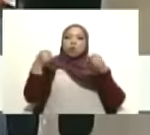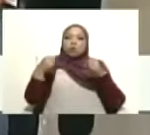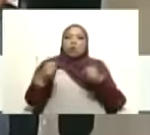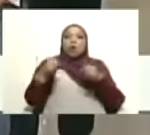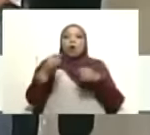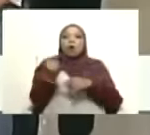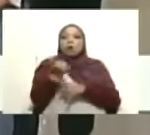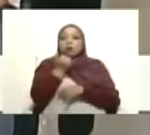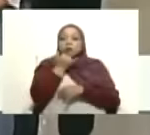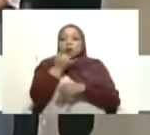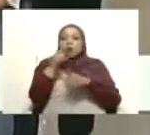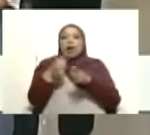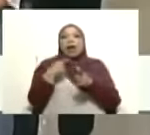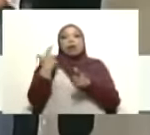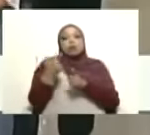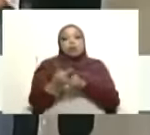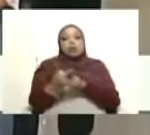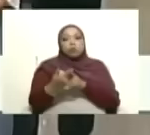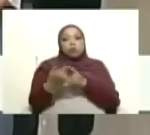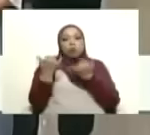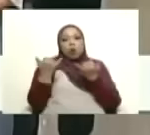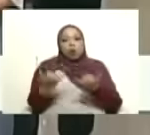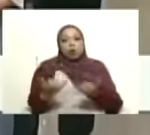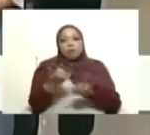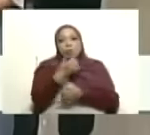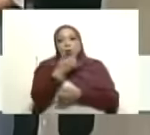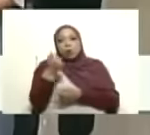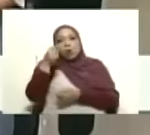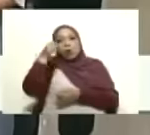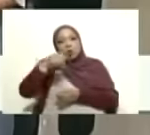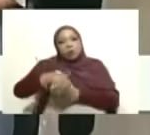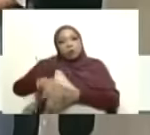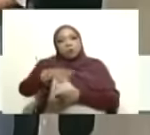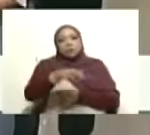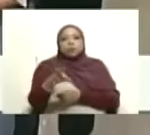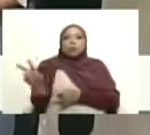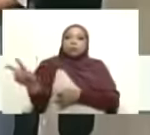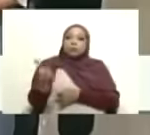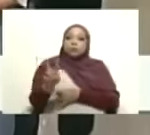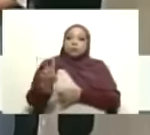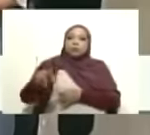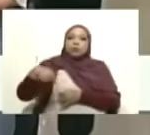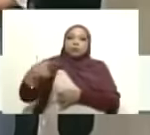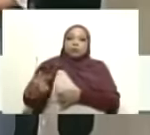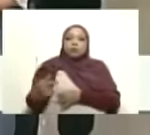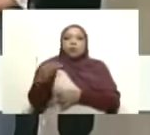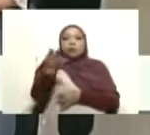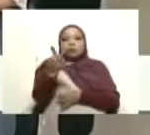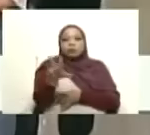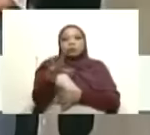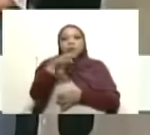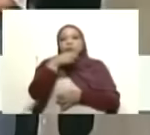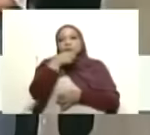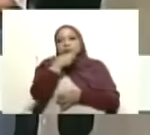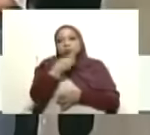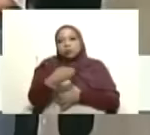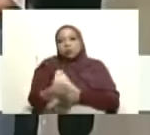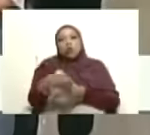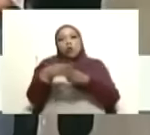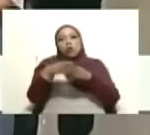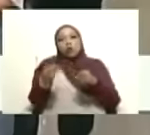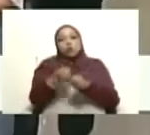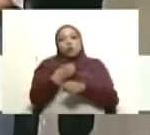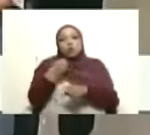corregidos y entonces vamos a darle al pueblo de Venezuela el próximo 3 de diciembre todas